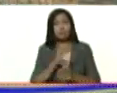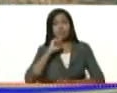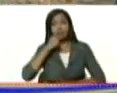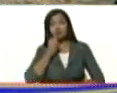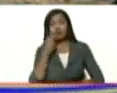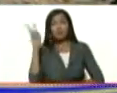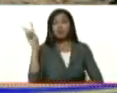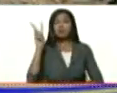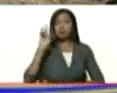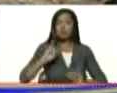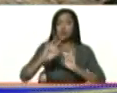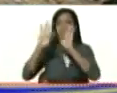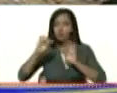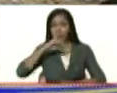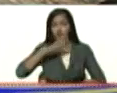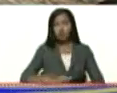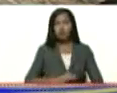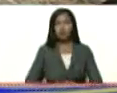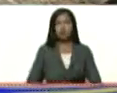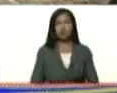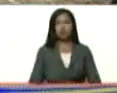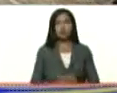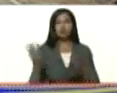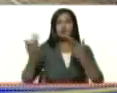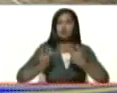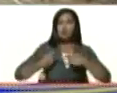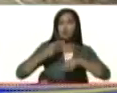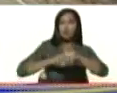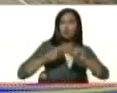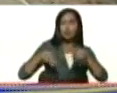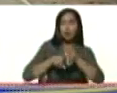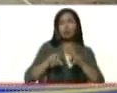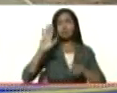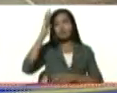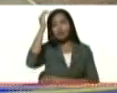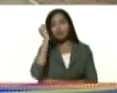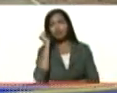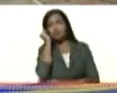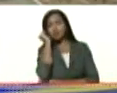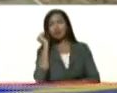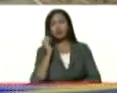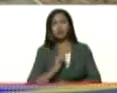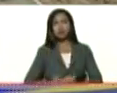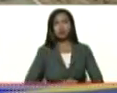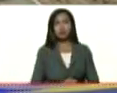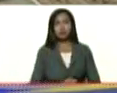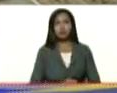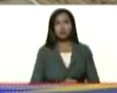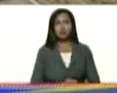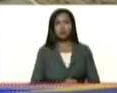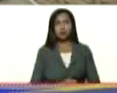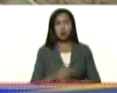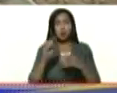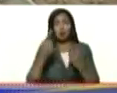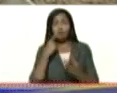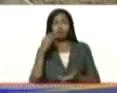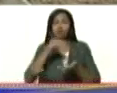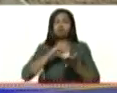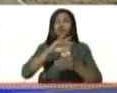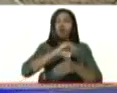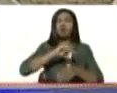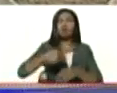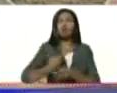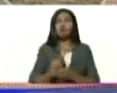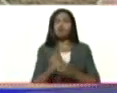y Venezuela es una amistad histórica que viene de la época de Francisco de Miranda. Por eso, cuando le coloqué